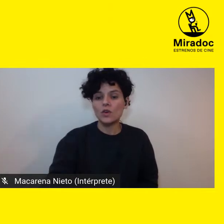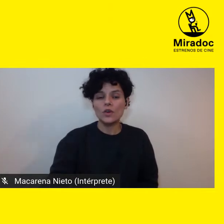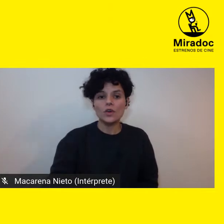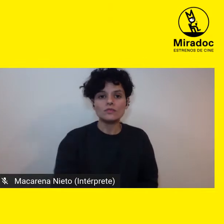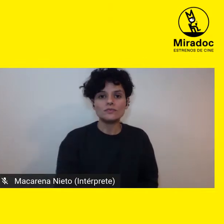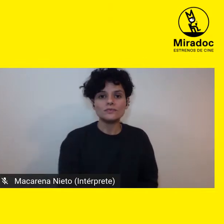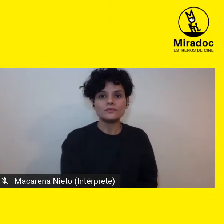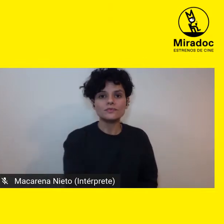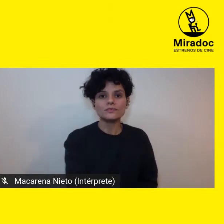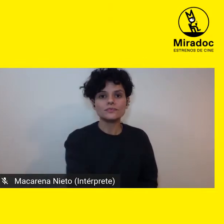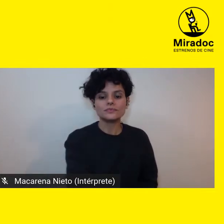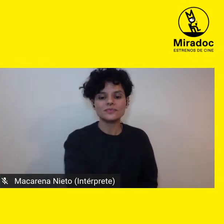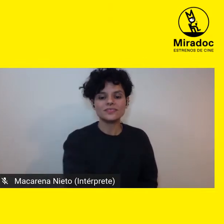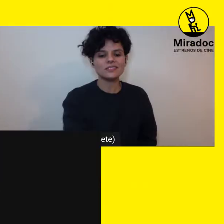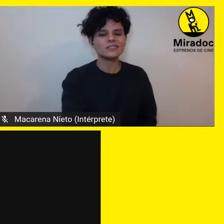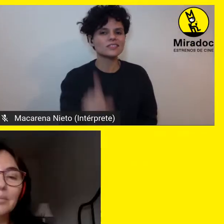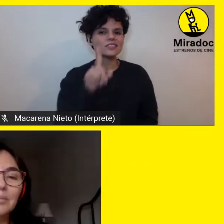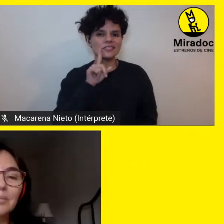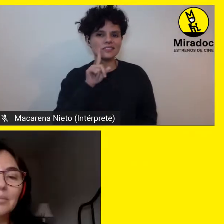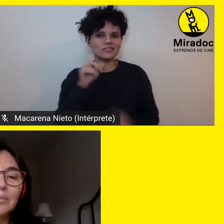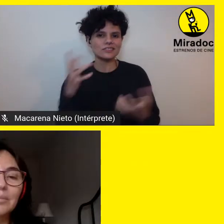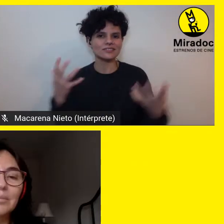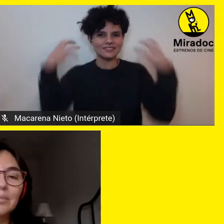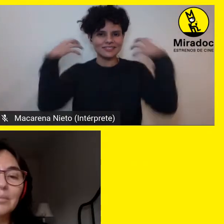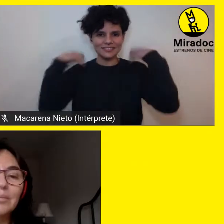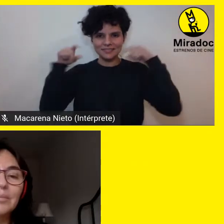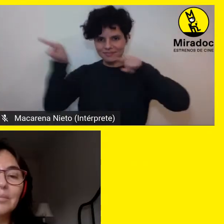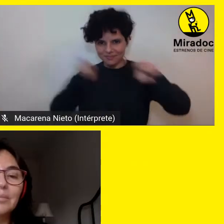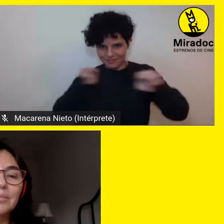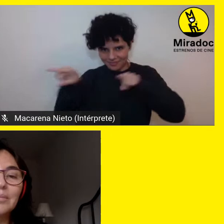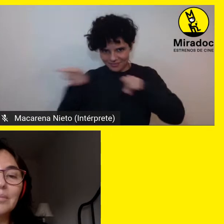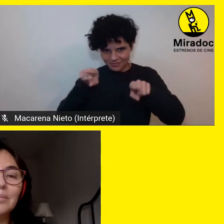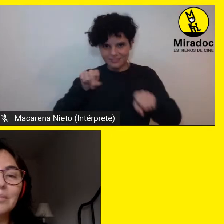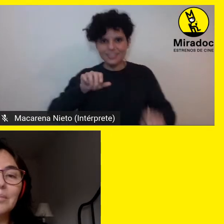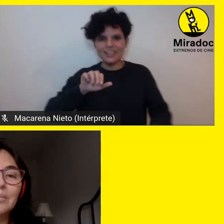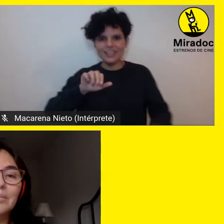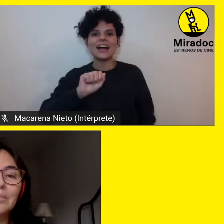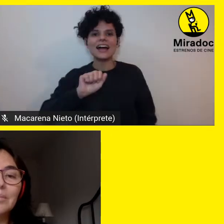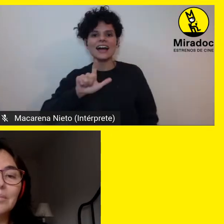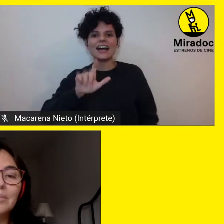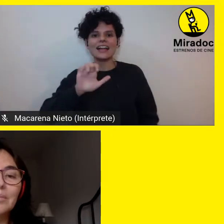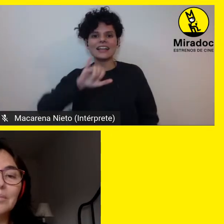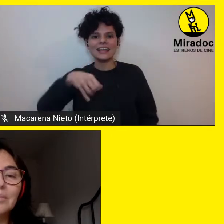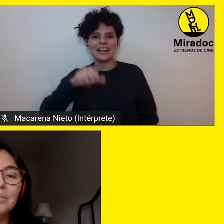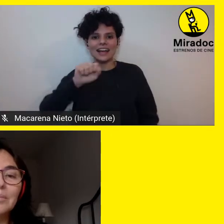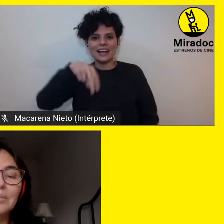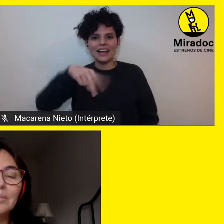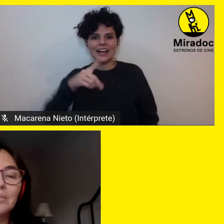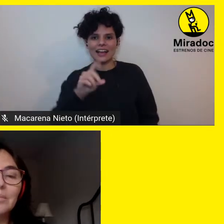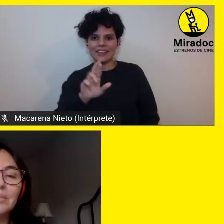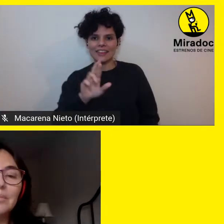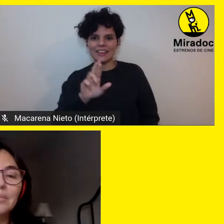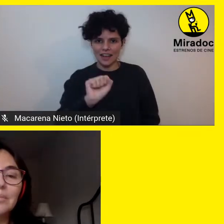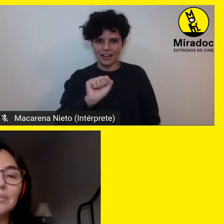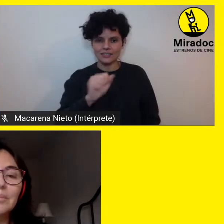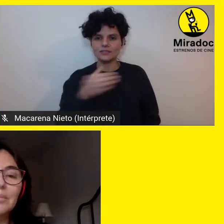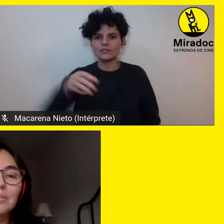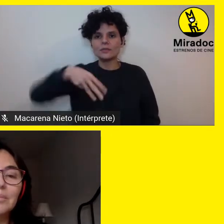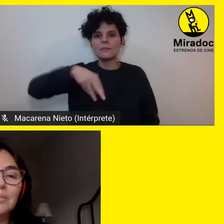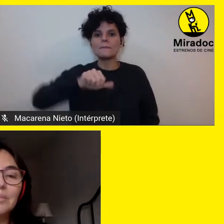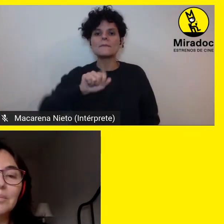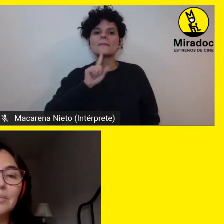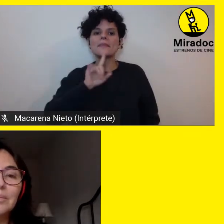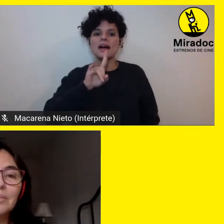nuestra moderadora, Alejandra Matus, que es periodista de la